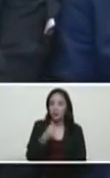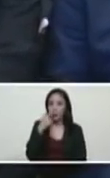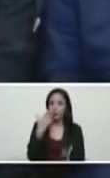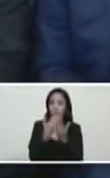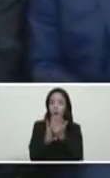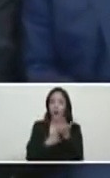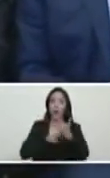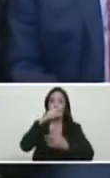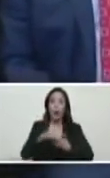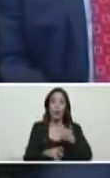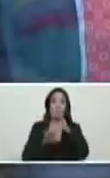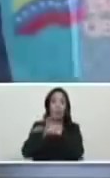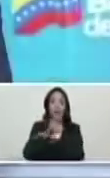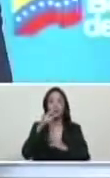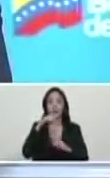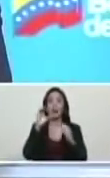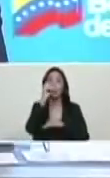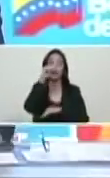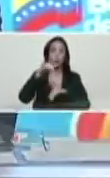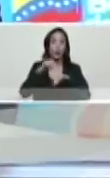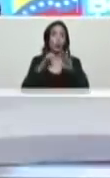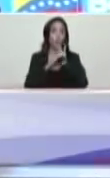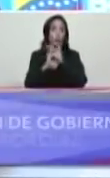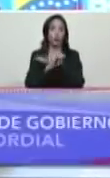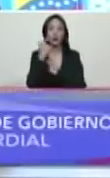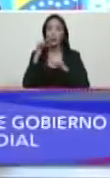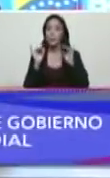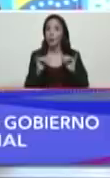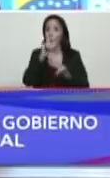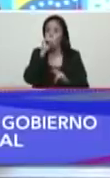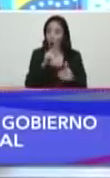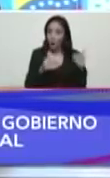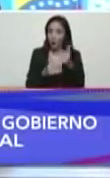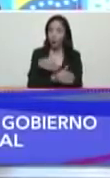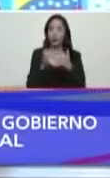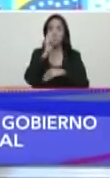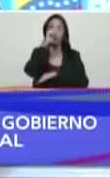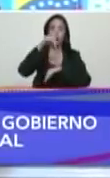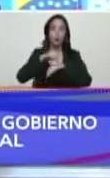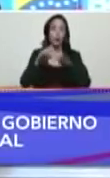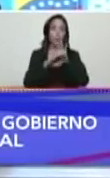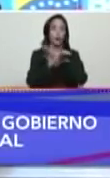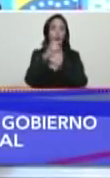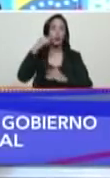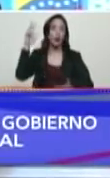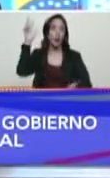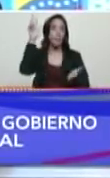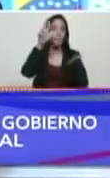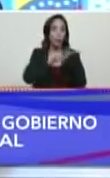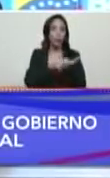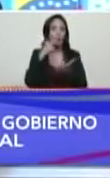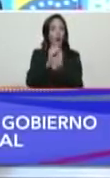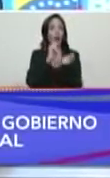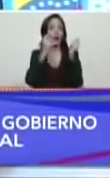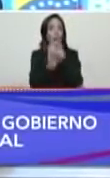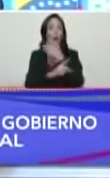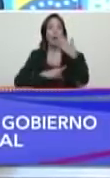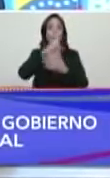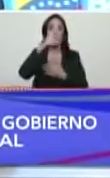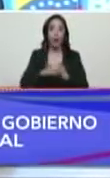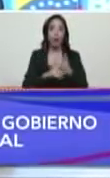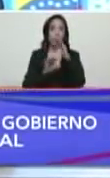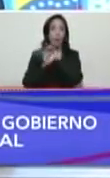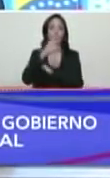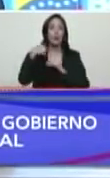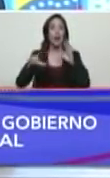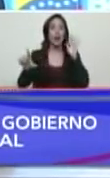Asamblea Nacional Constituyente, para que este mismo año la Asamblea Nacional Constituyente convierta el Plan de la Patria en